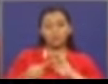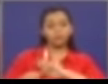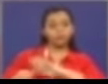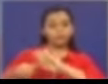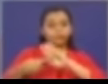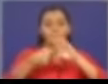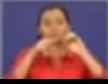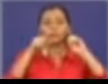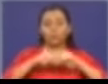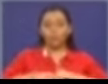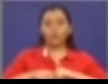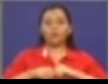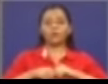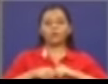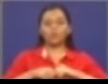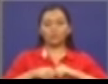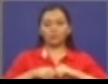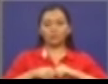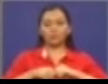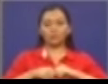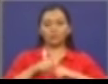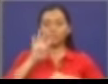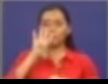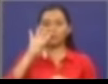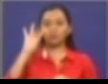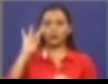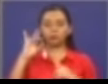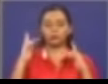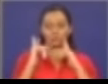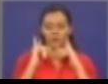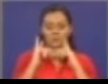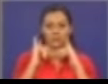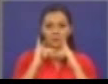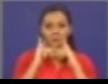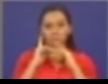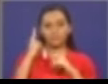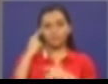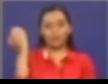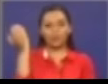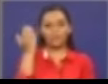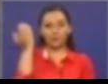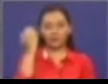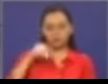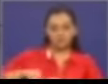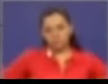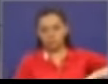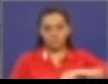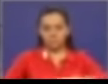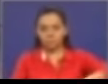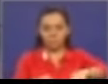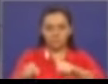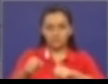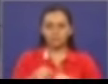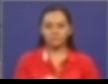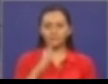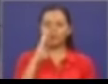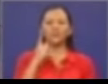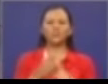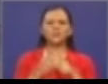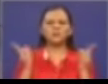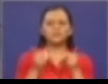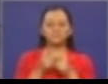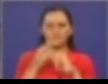48 boxes o 48 camillas de atención en emergencia, que es algo importante también boxes, para la ciudad de